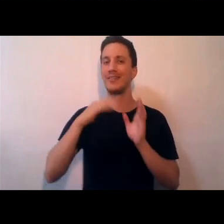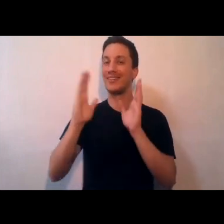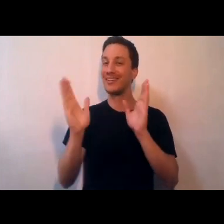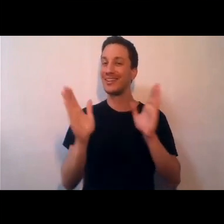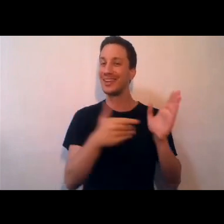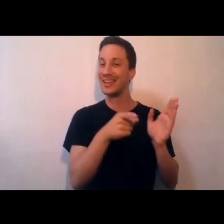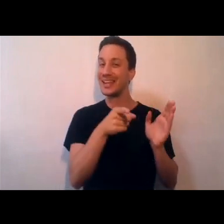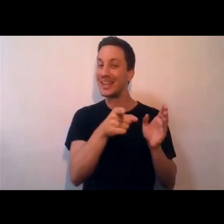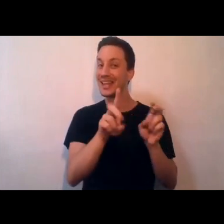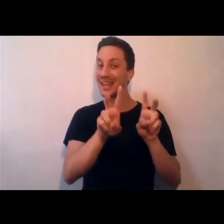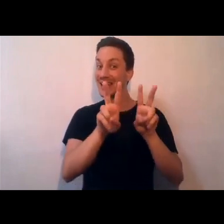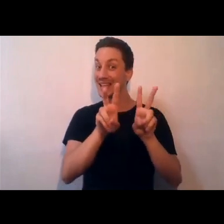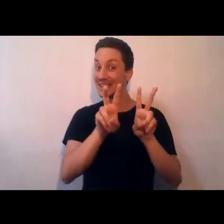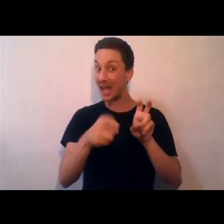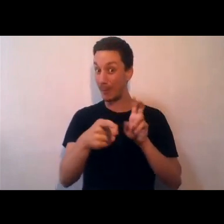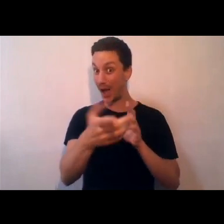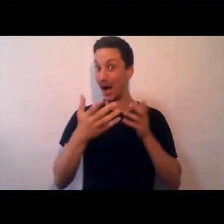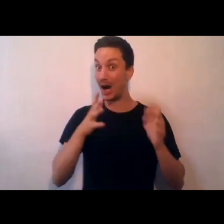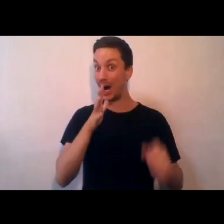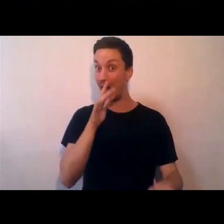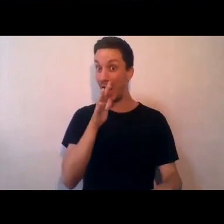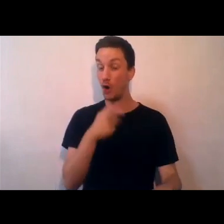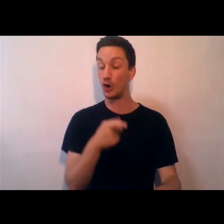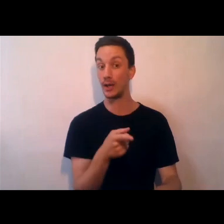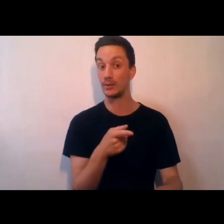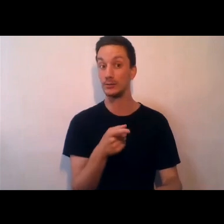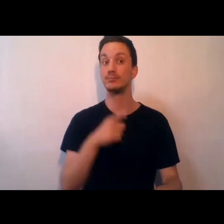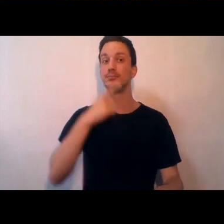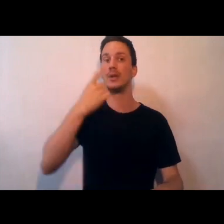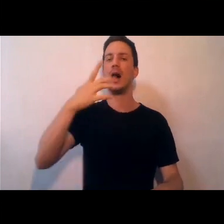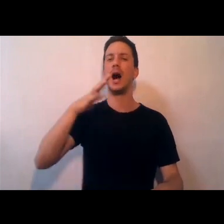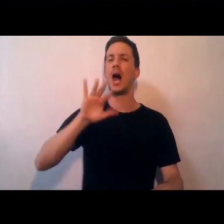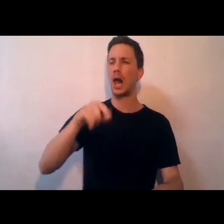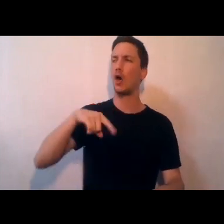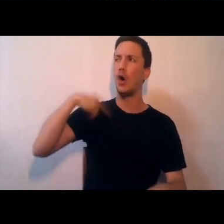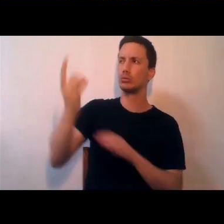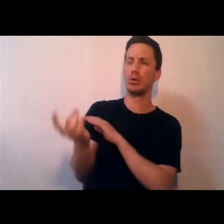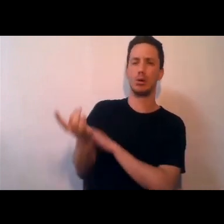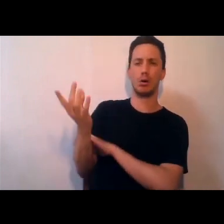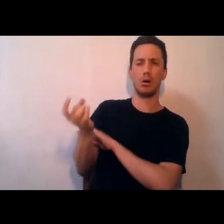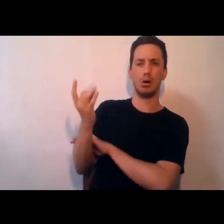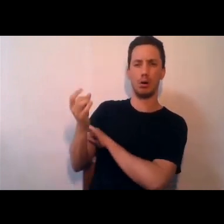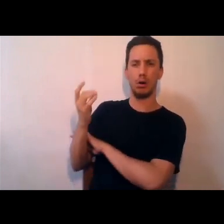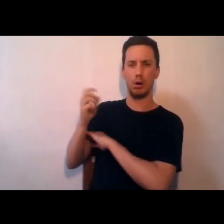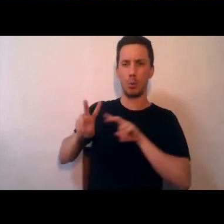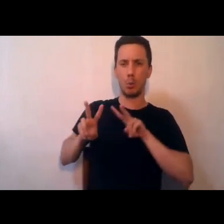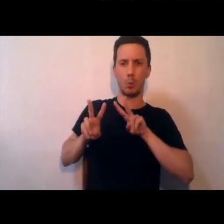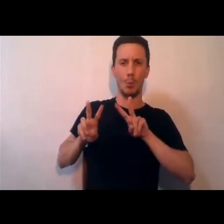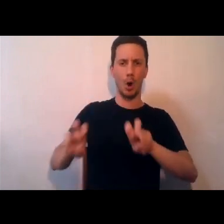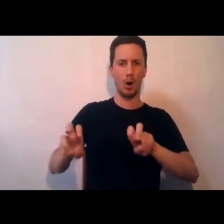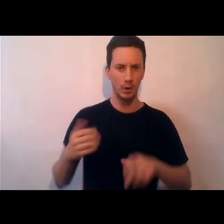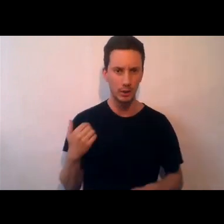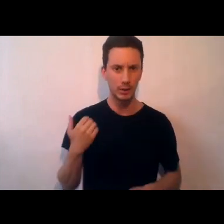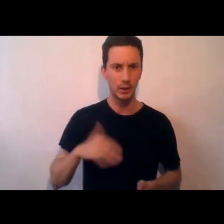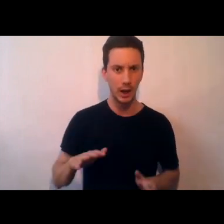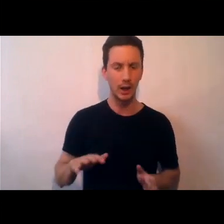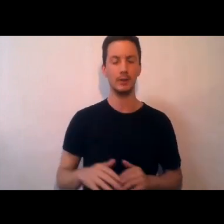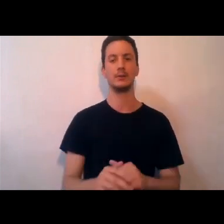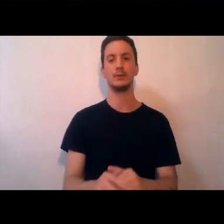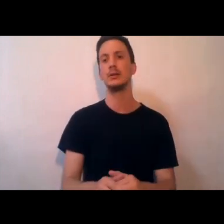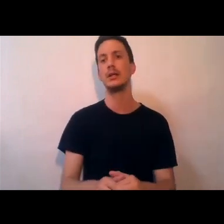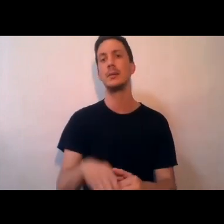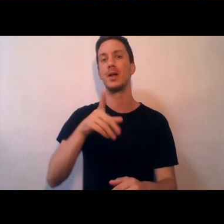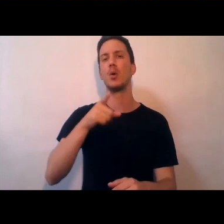calcineurina. Ahora han salido otros fármacos genéricos, estos eran los primeros, y tienen